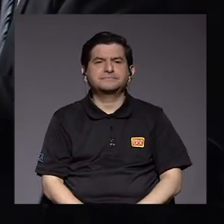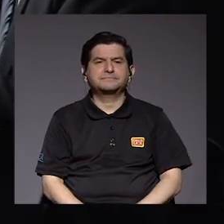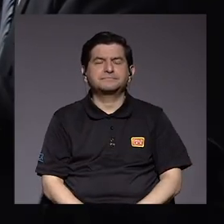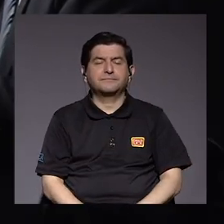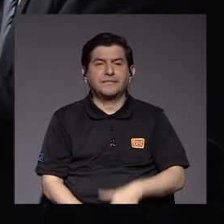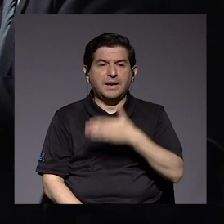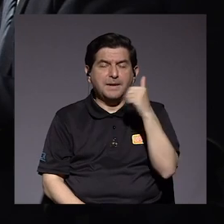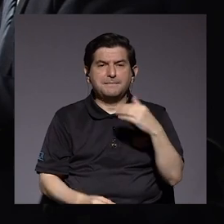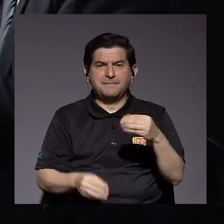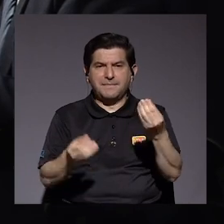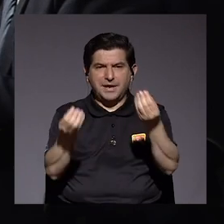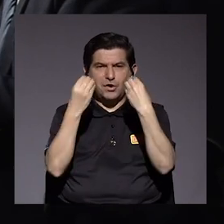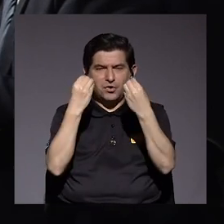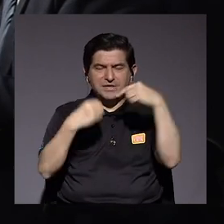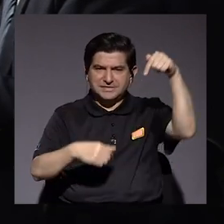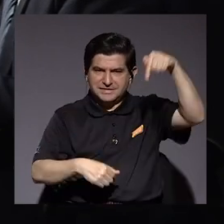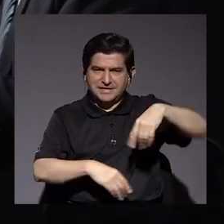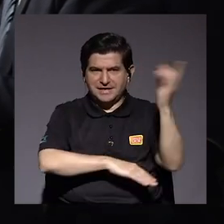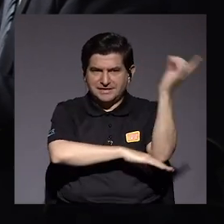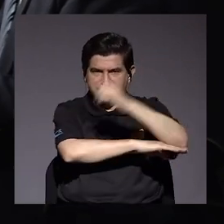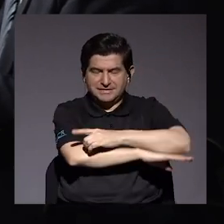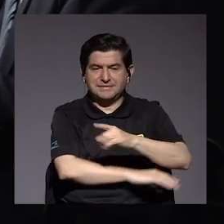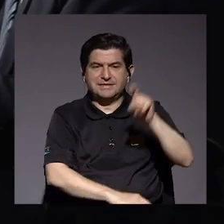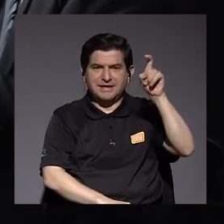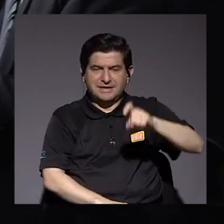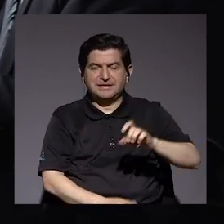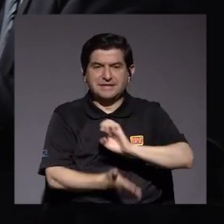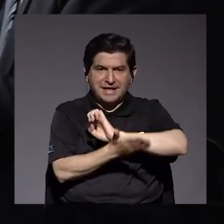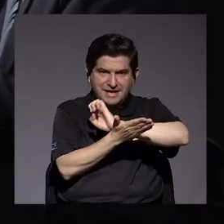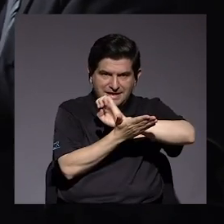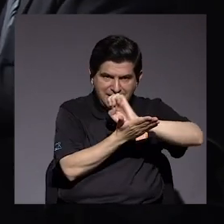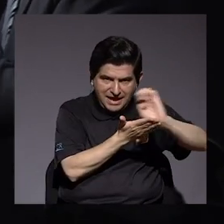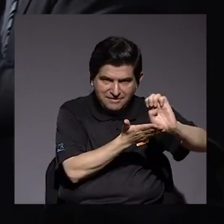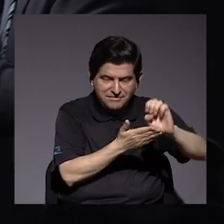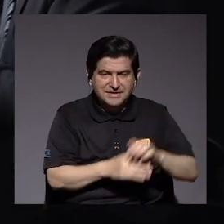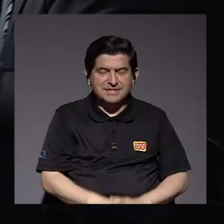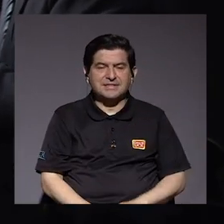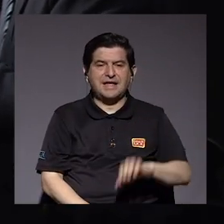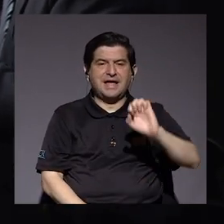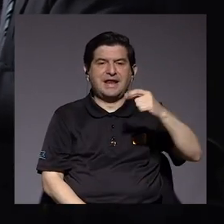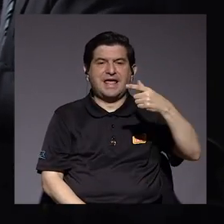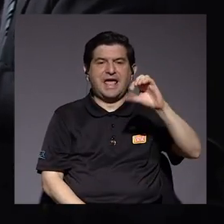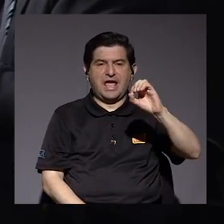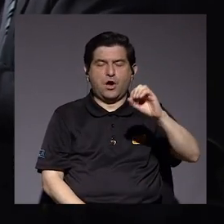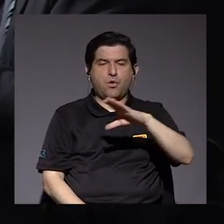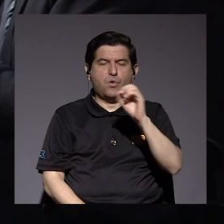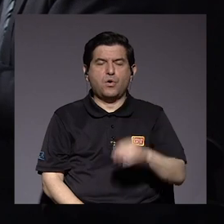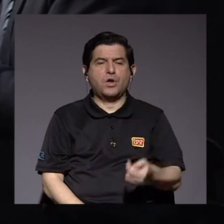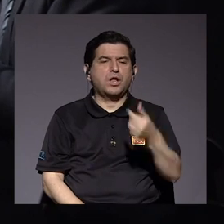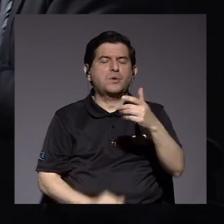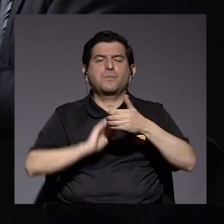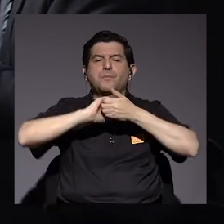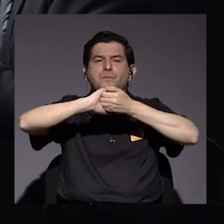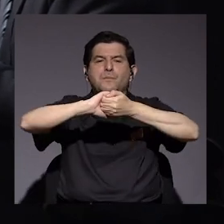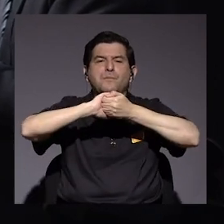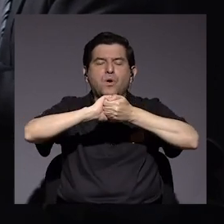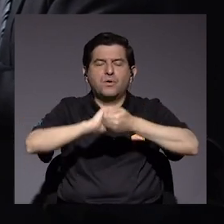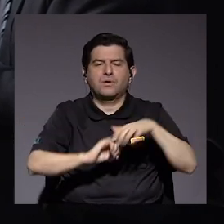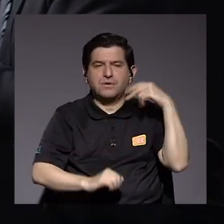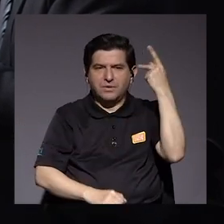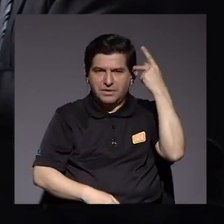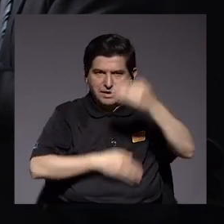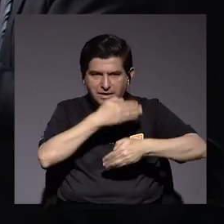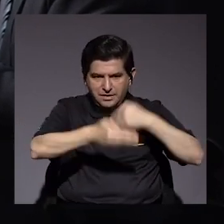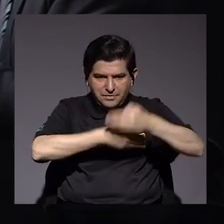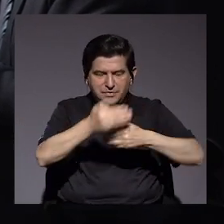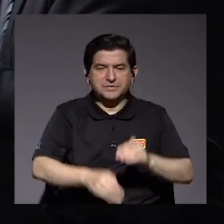mejores enseñanzas del día de hoy es que deberíamos de evitar esos secos y esa poca solidaridad para